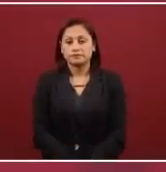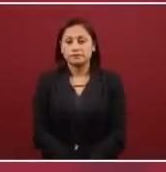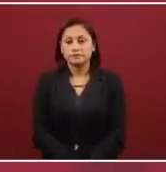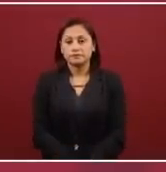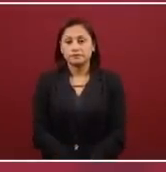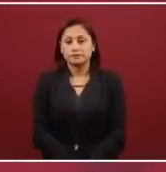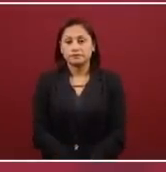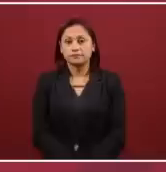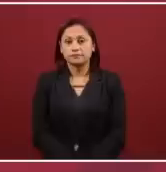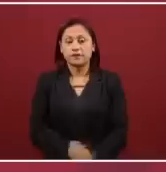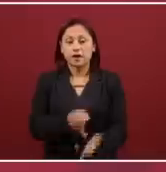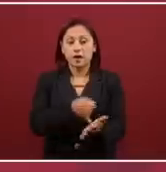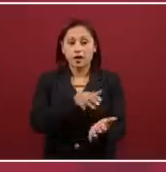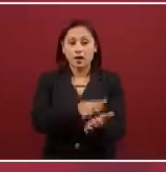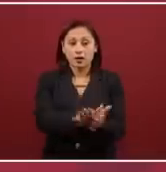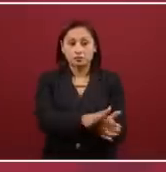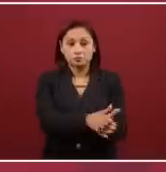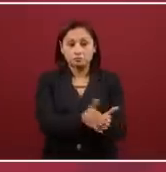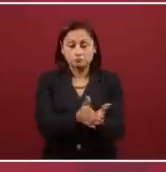ejemplares